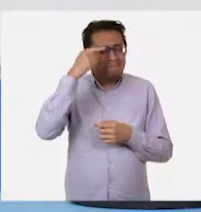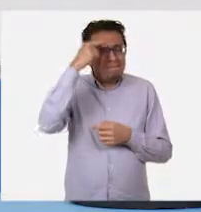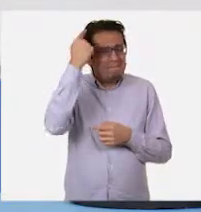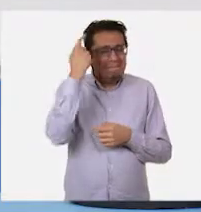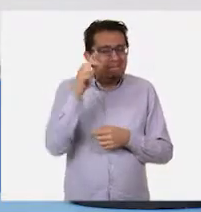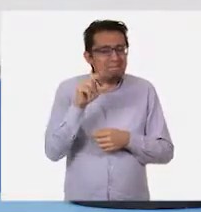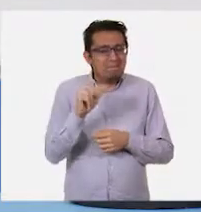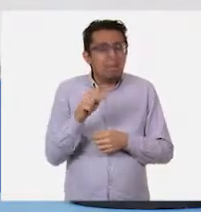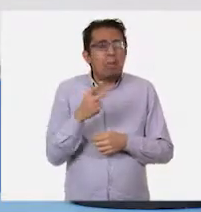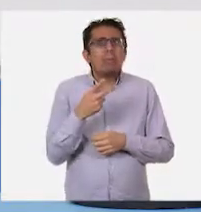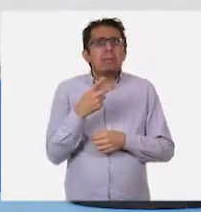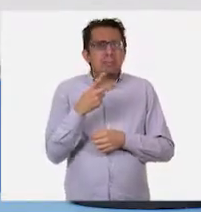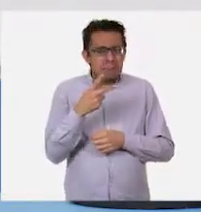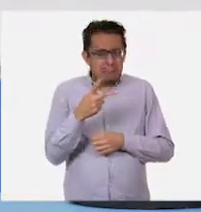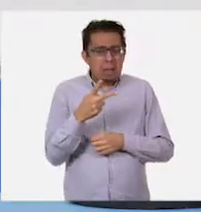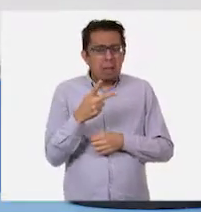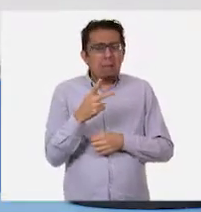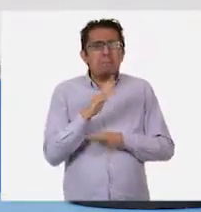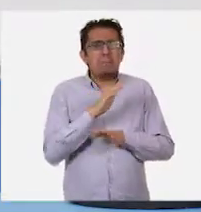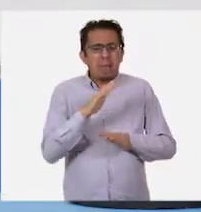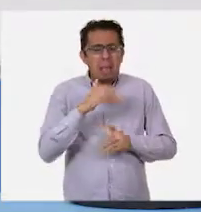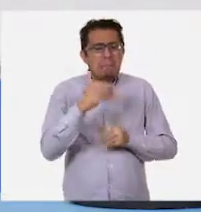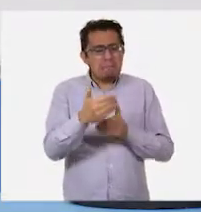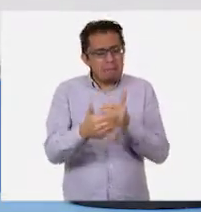¡lo estamos logrando!